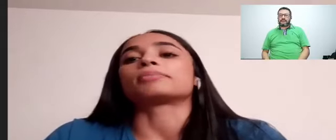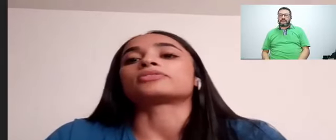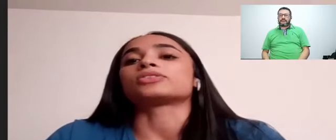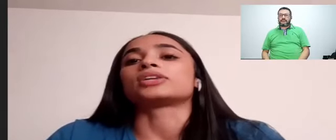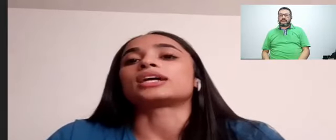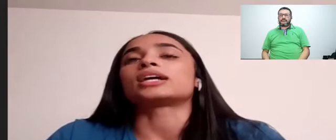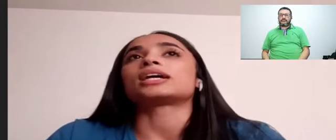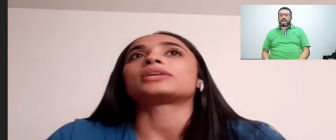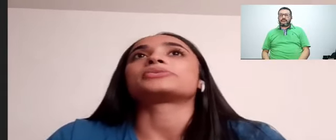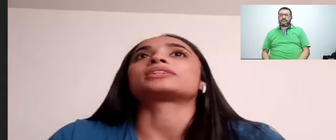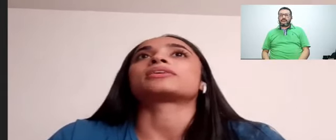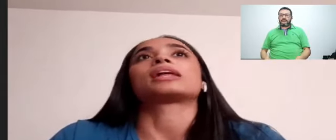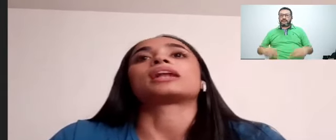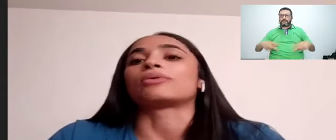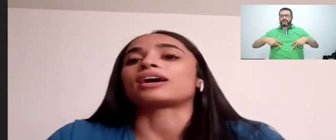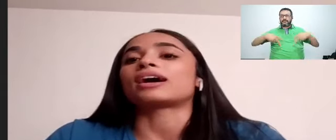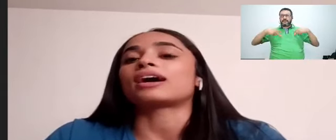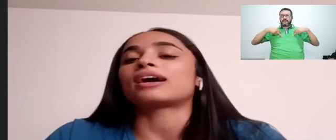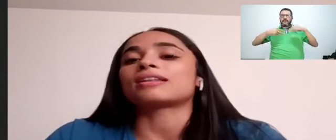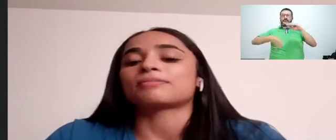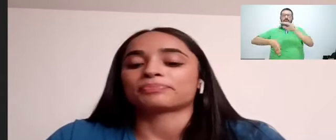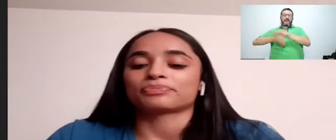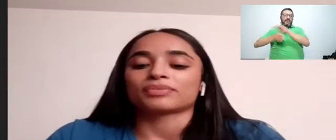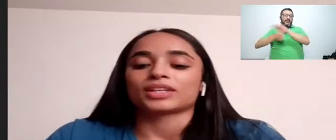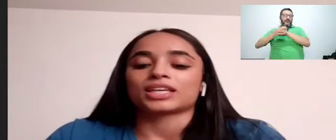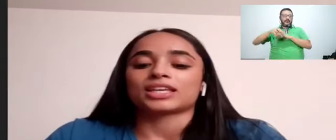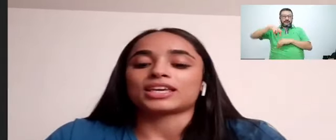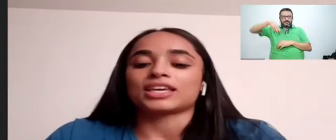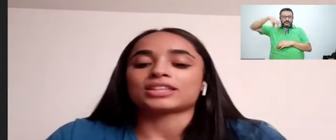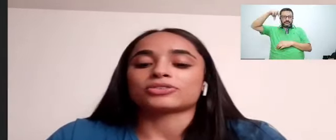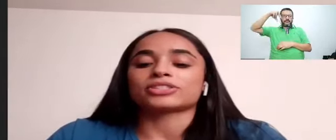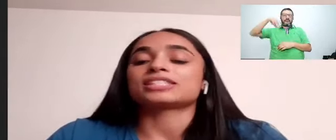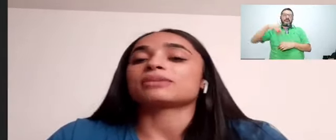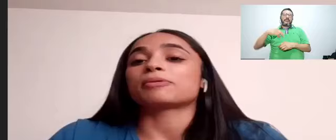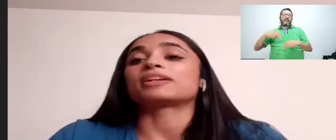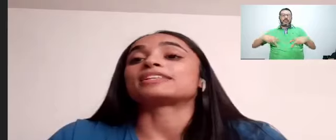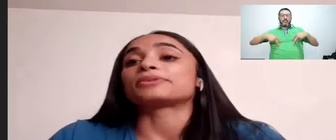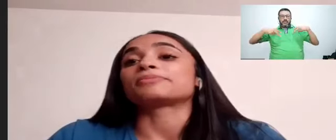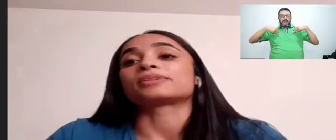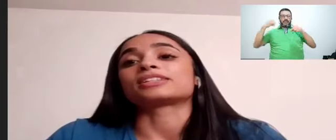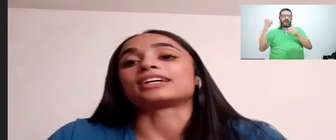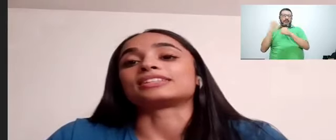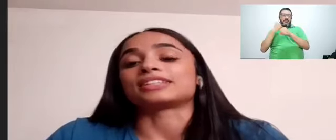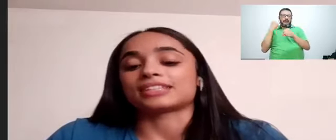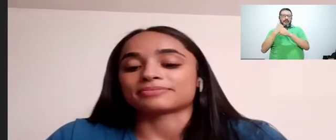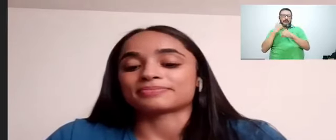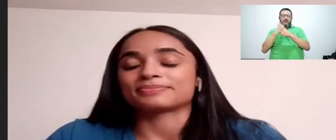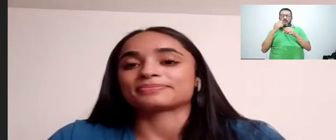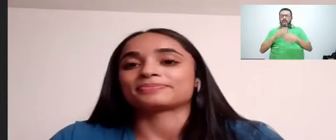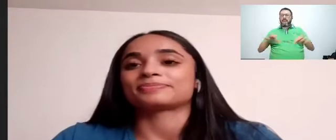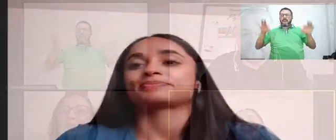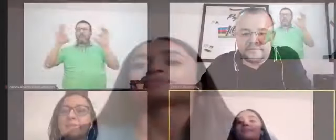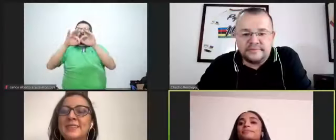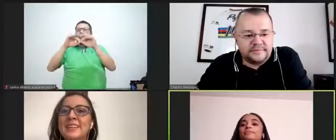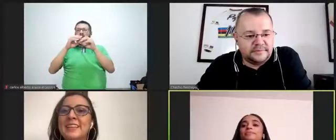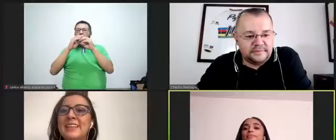vida profesional, nuestra vida laboral. Entonces sí, me parece muy importante.